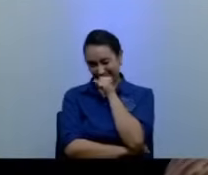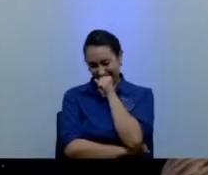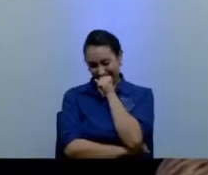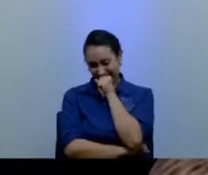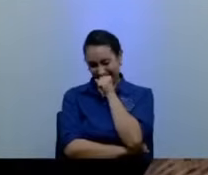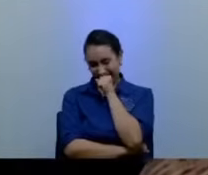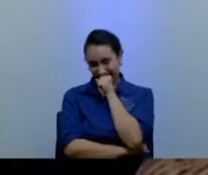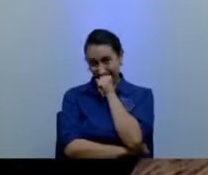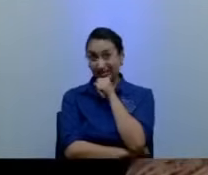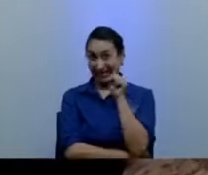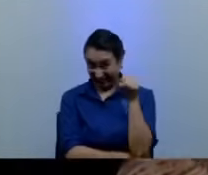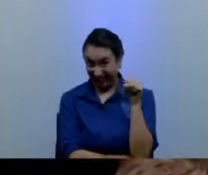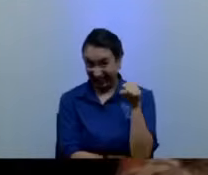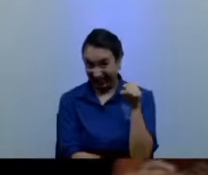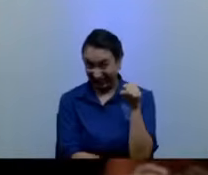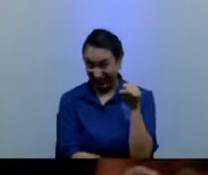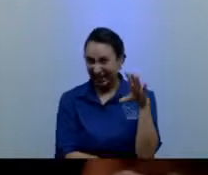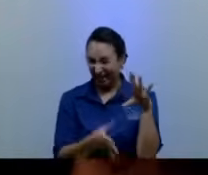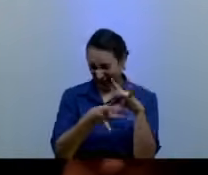¿Ah?